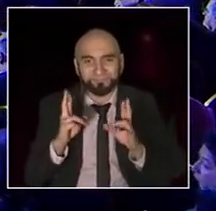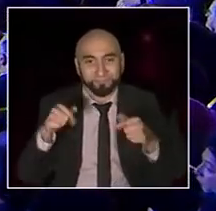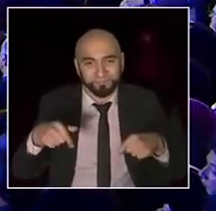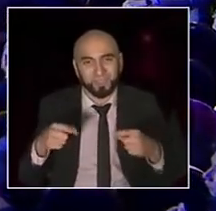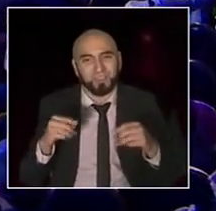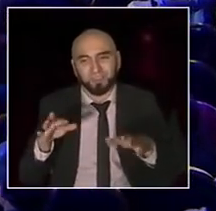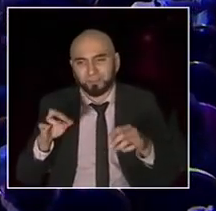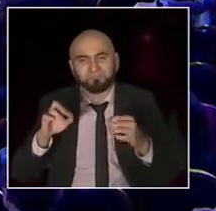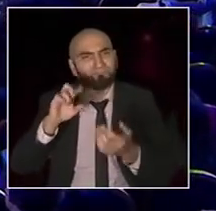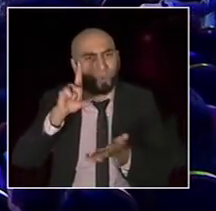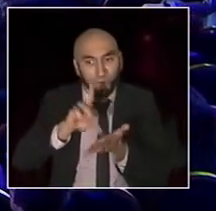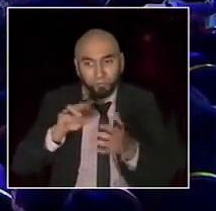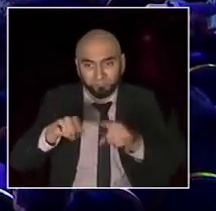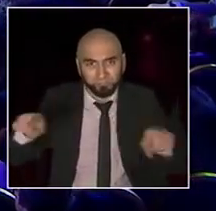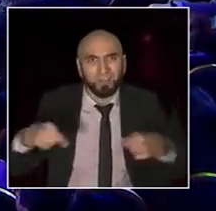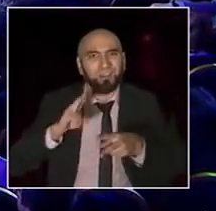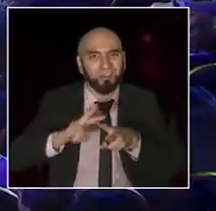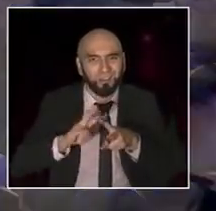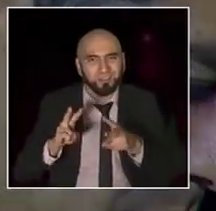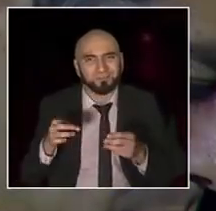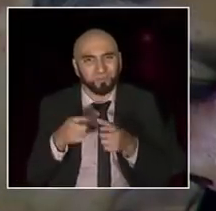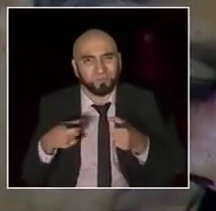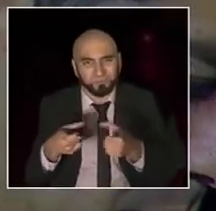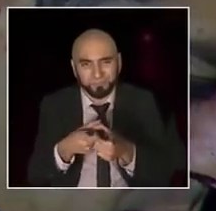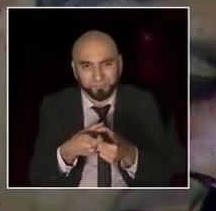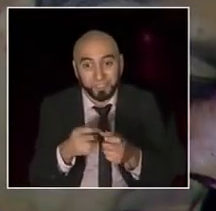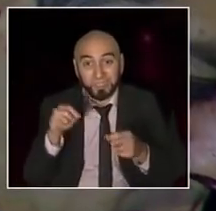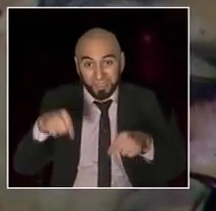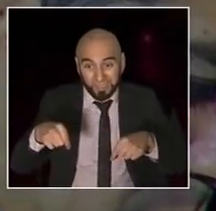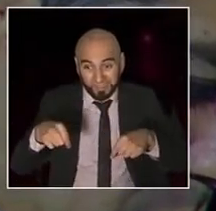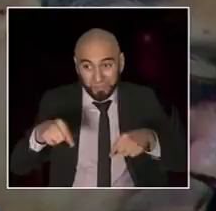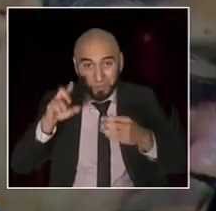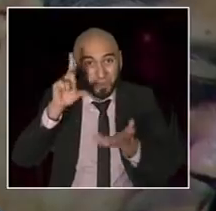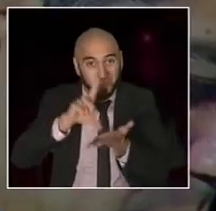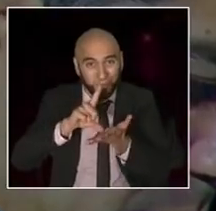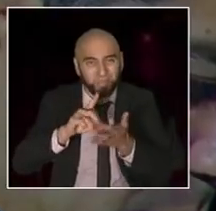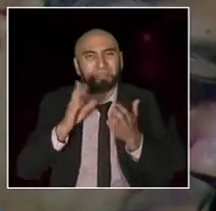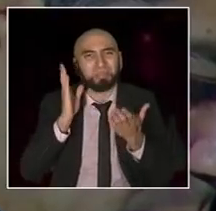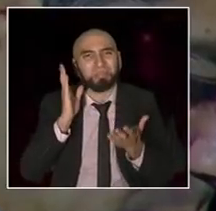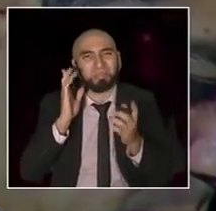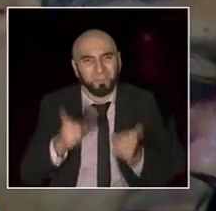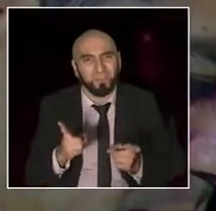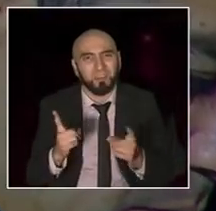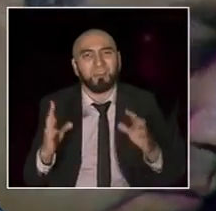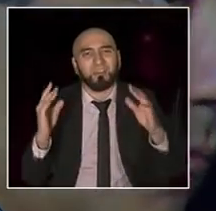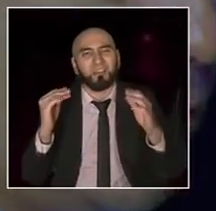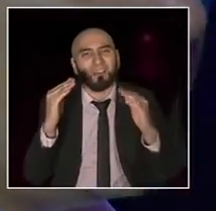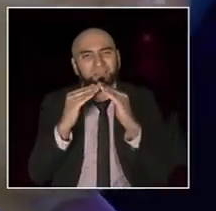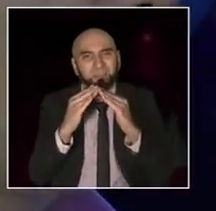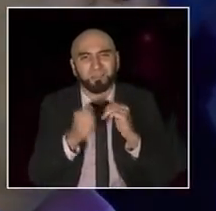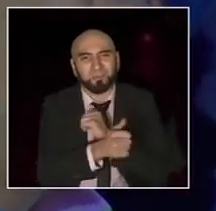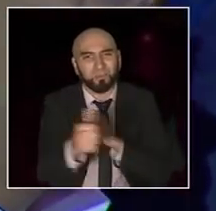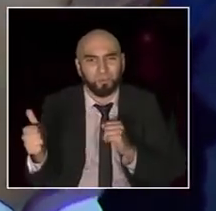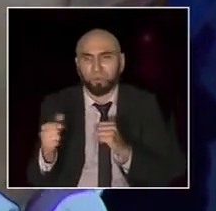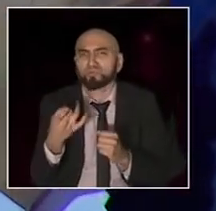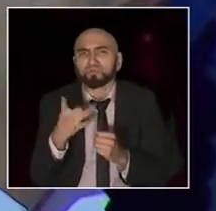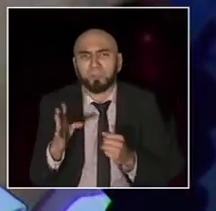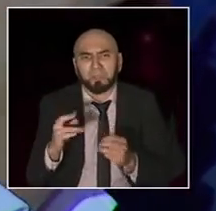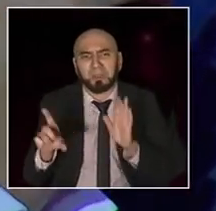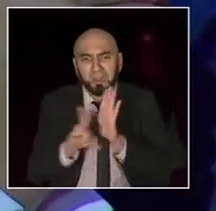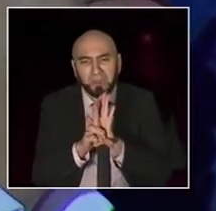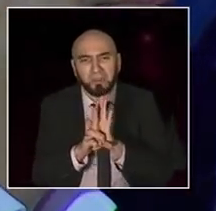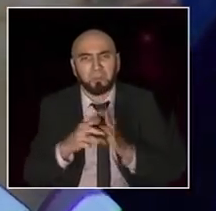del Parlamento. Esta debe ser la casa de todos. No la casa de la clase política que se dedica a hacer leyes, la